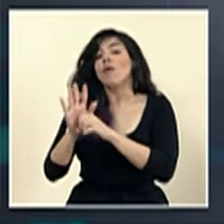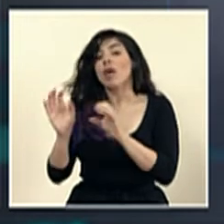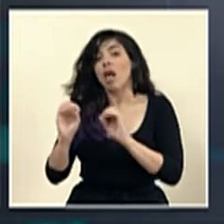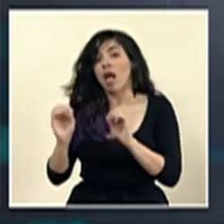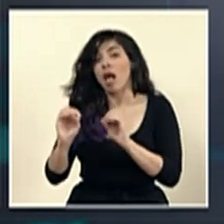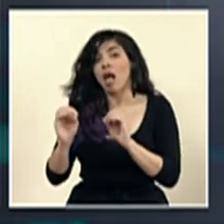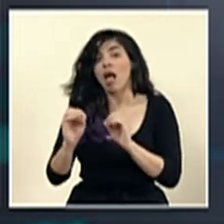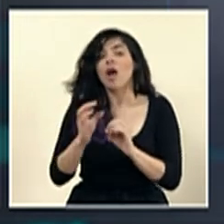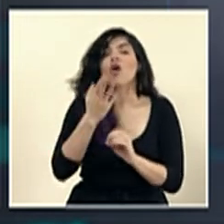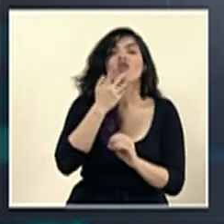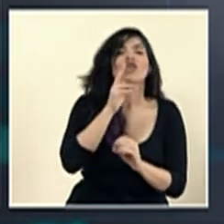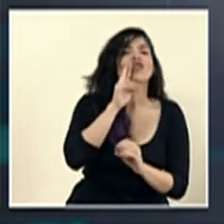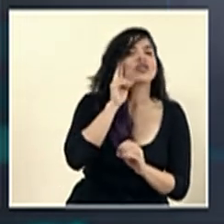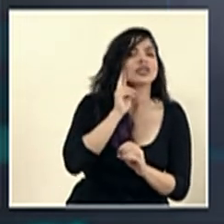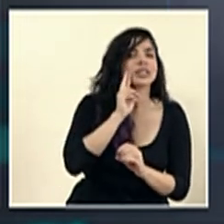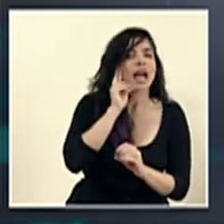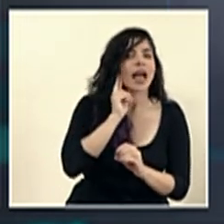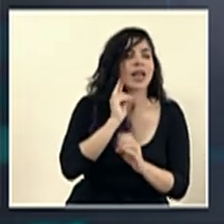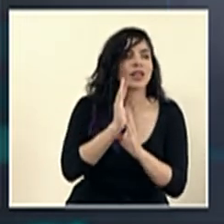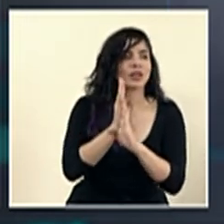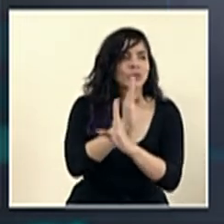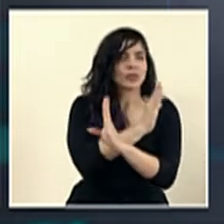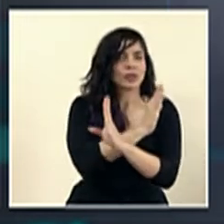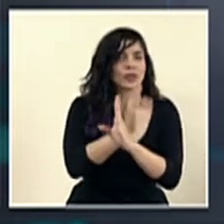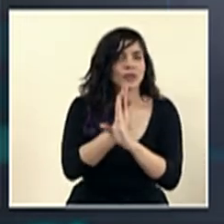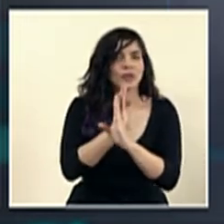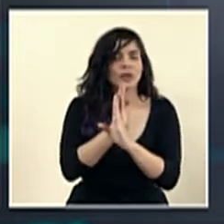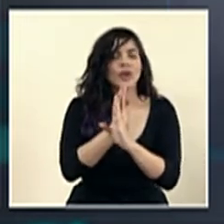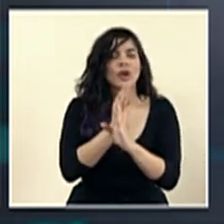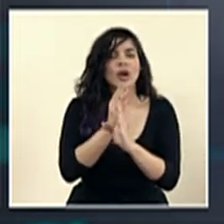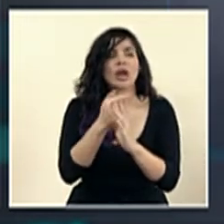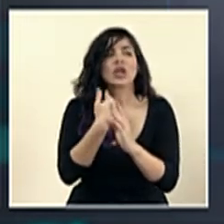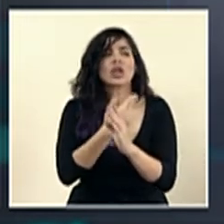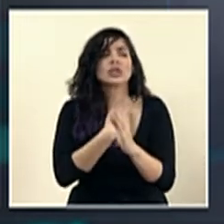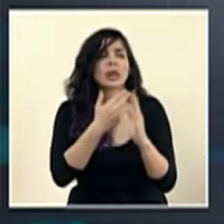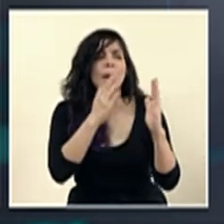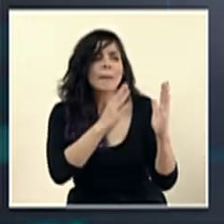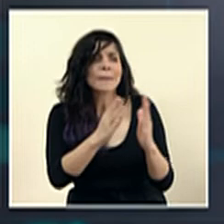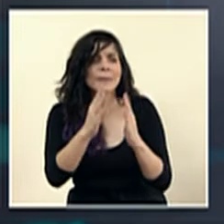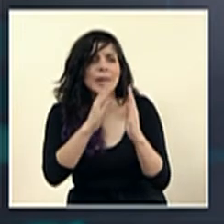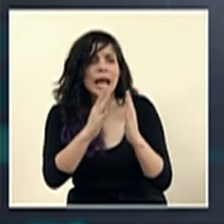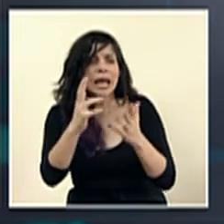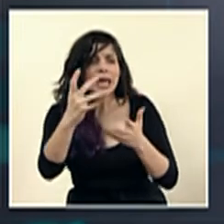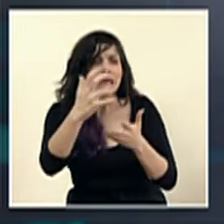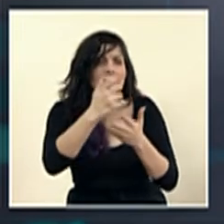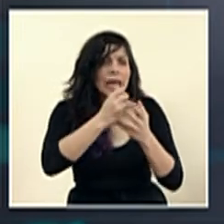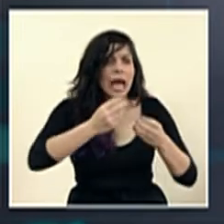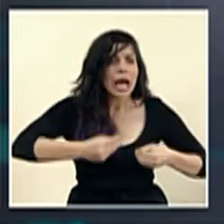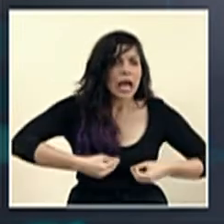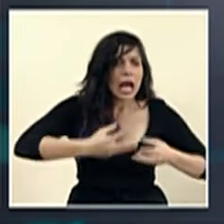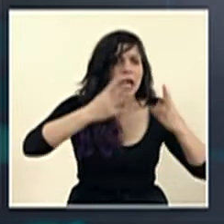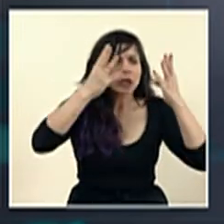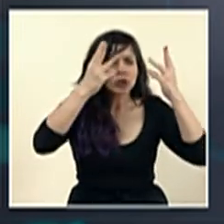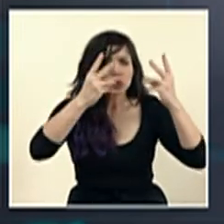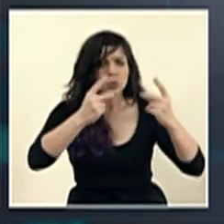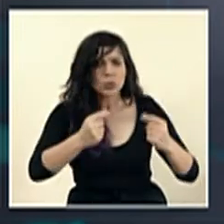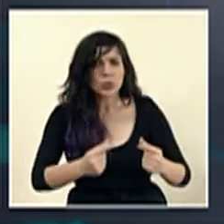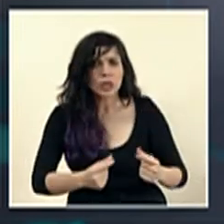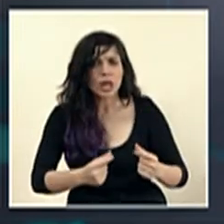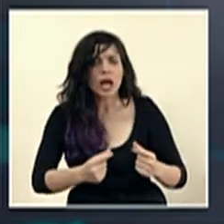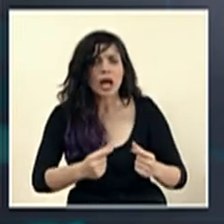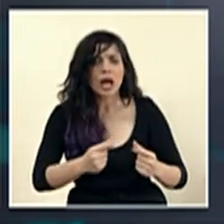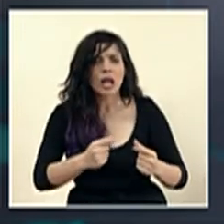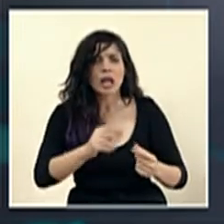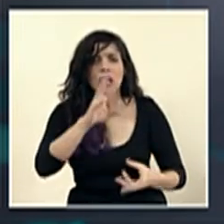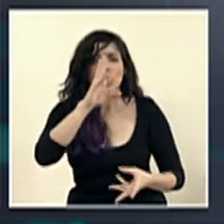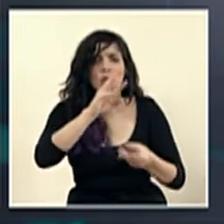la columna rosada que ustedes ven en pantalla. Planeábamos ingresos y gastos totales,